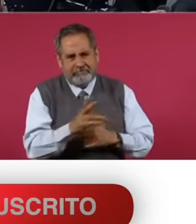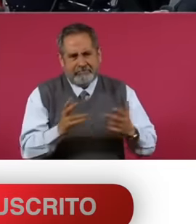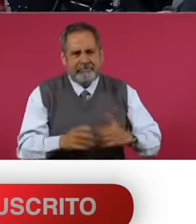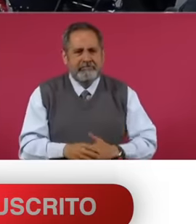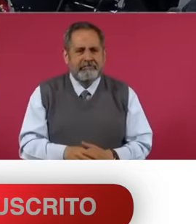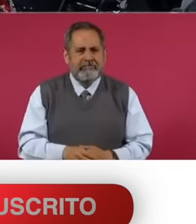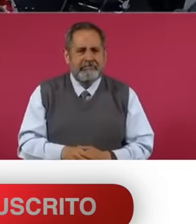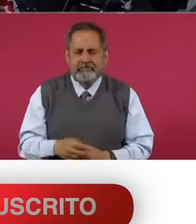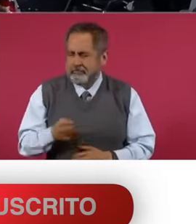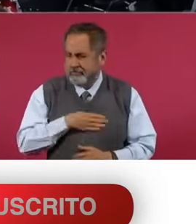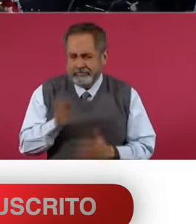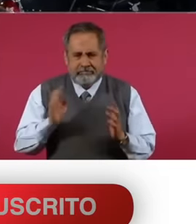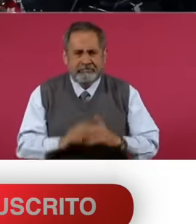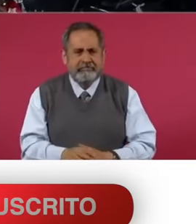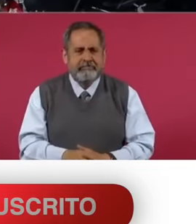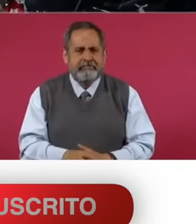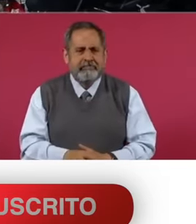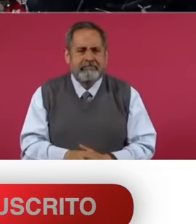Pero qué bueno, ¿no?